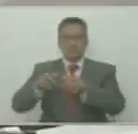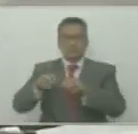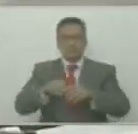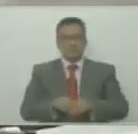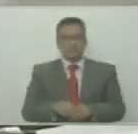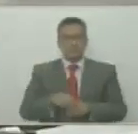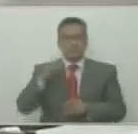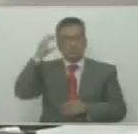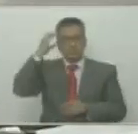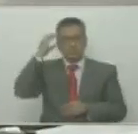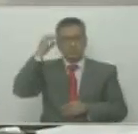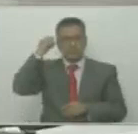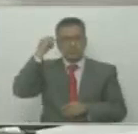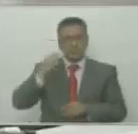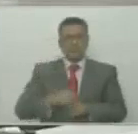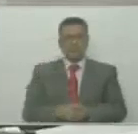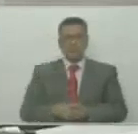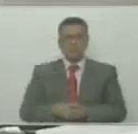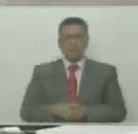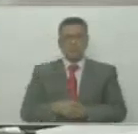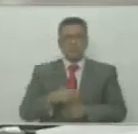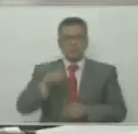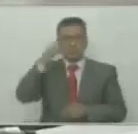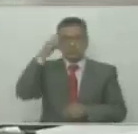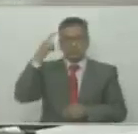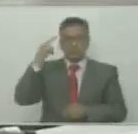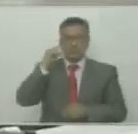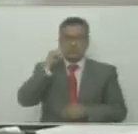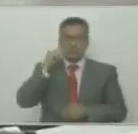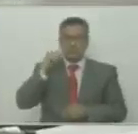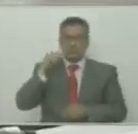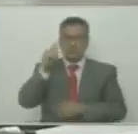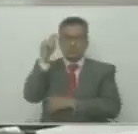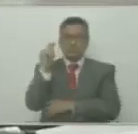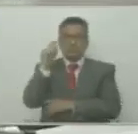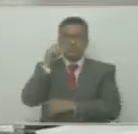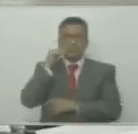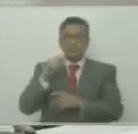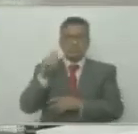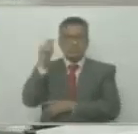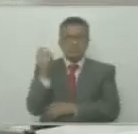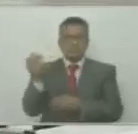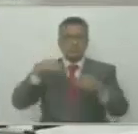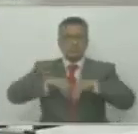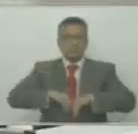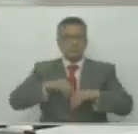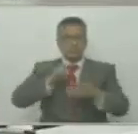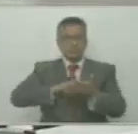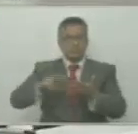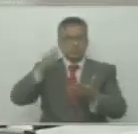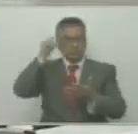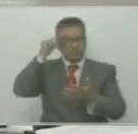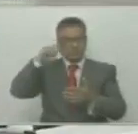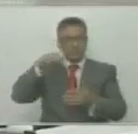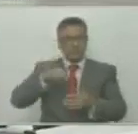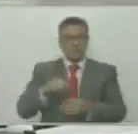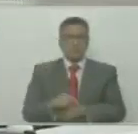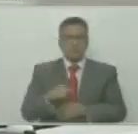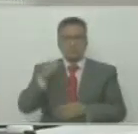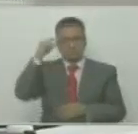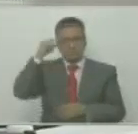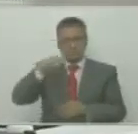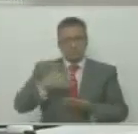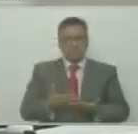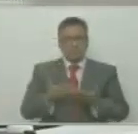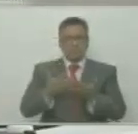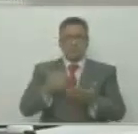En consideración, las honorables diputadas y los honorables diputados que estén de acuerdo con el orden del día propuesto para hoy,